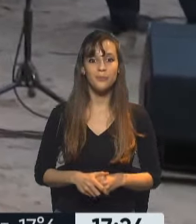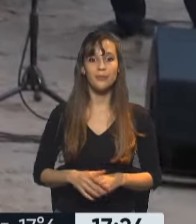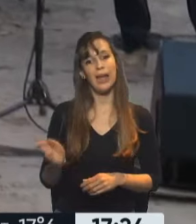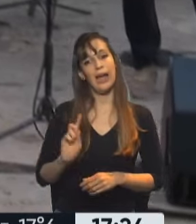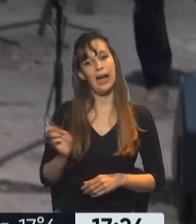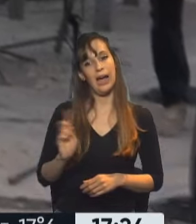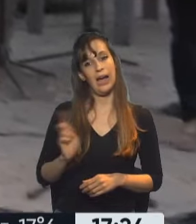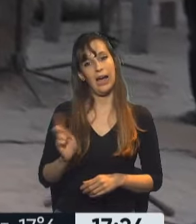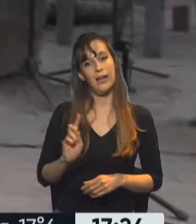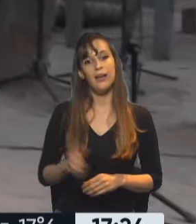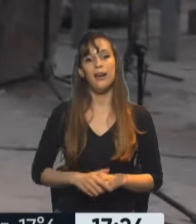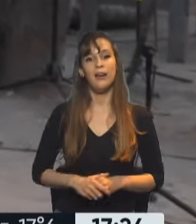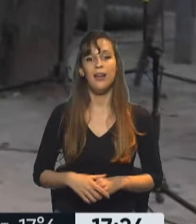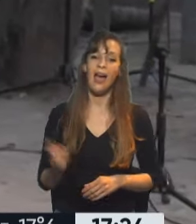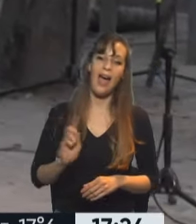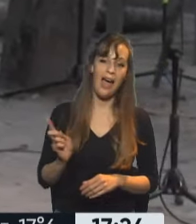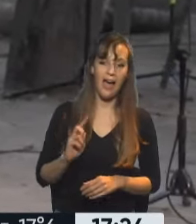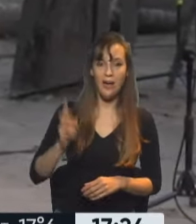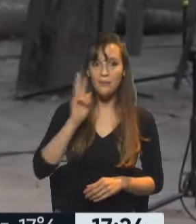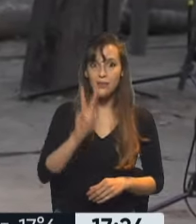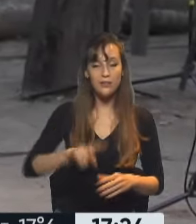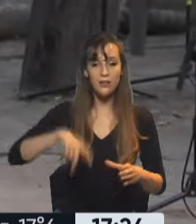Nah, mirá lo que es ese bombo.